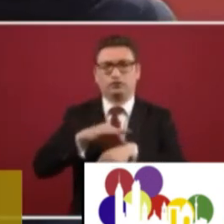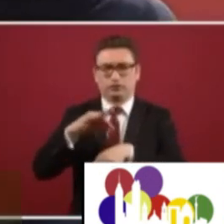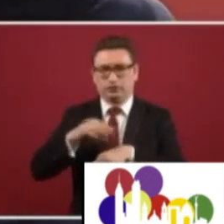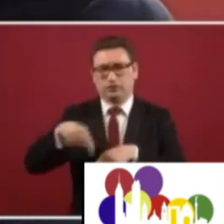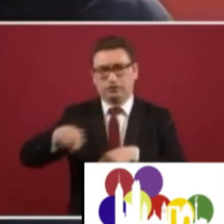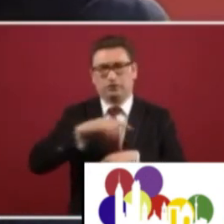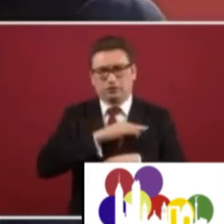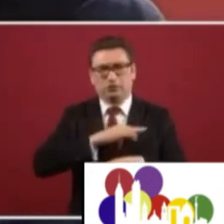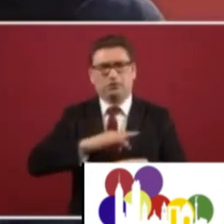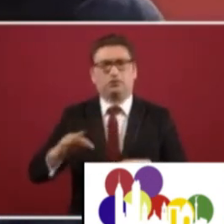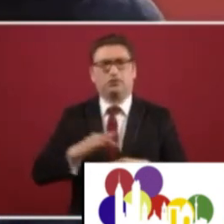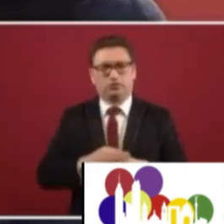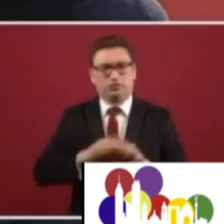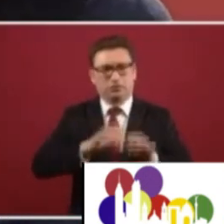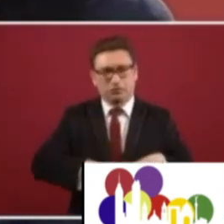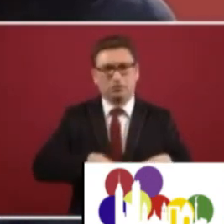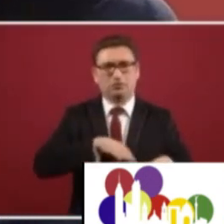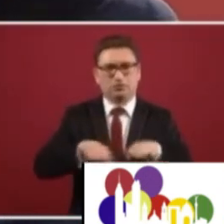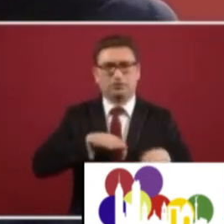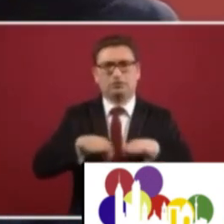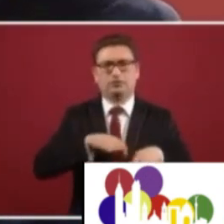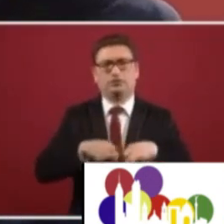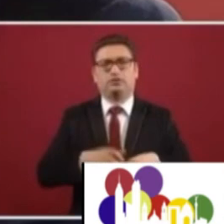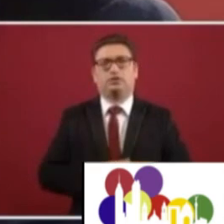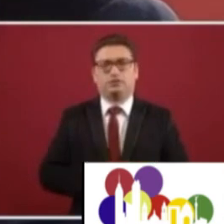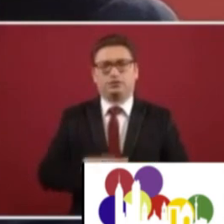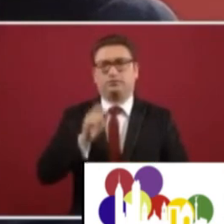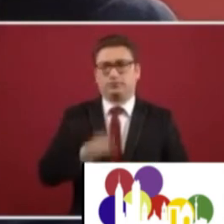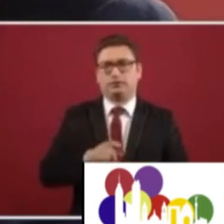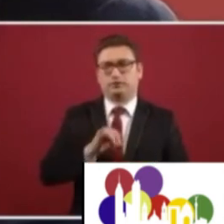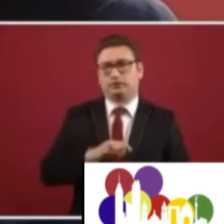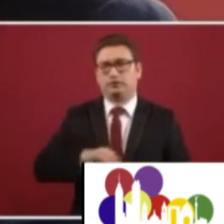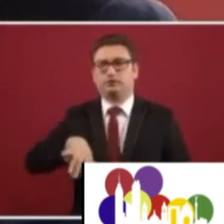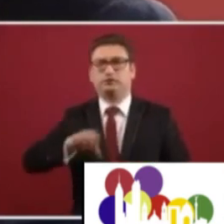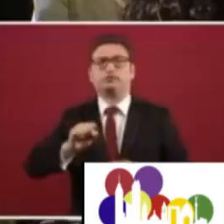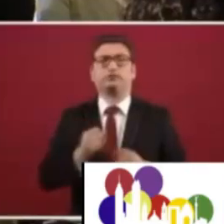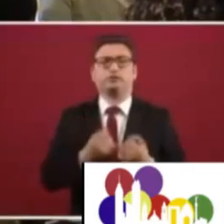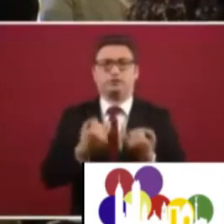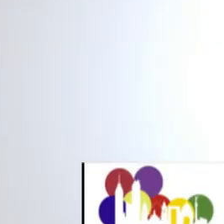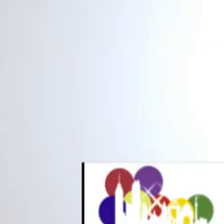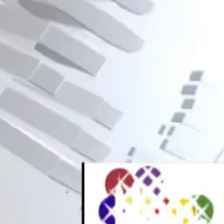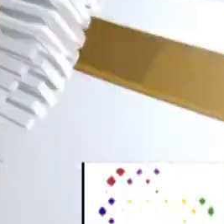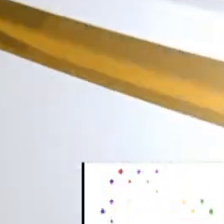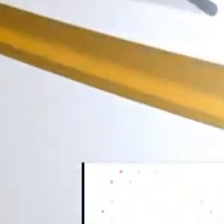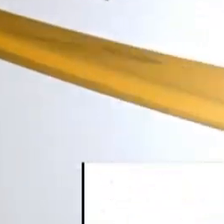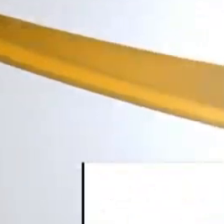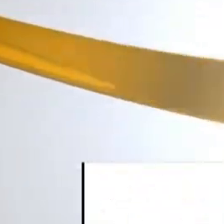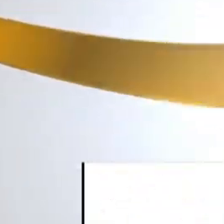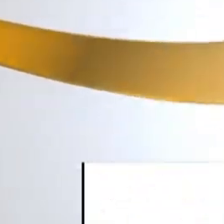este trabajar en el sector público el sector salud